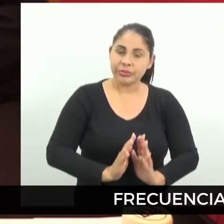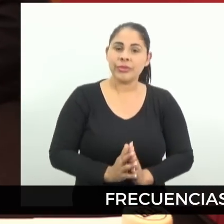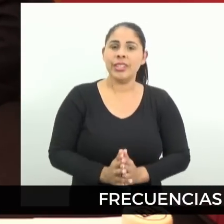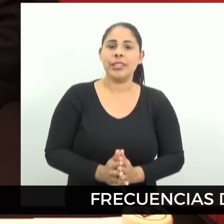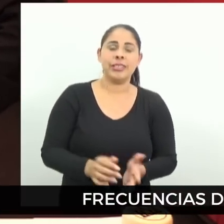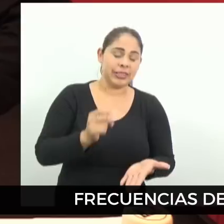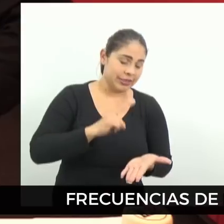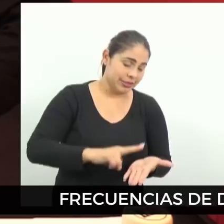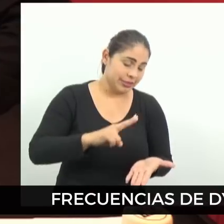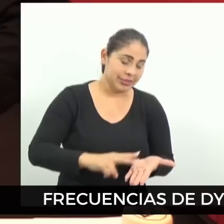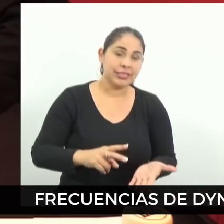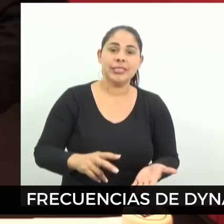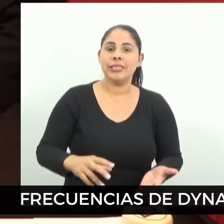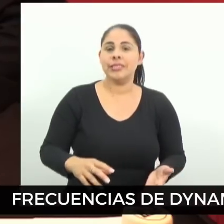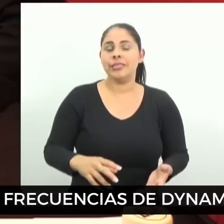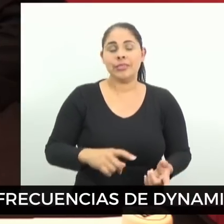yo te regalo una Biblia.